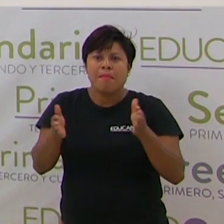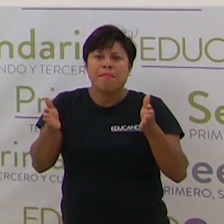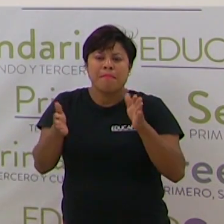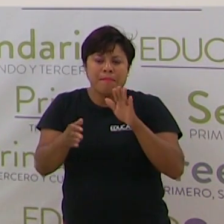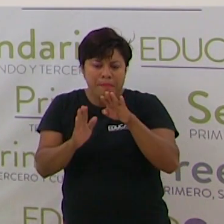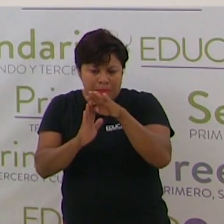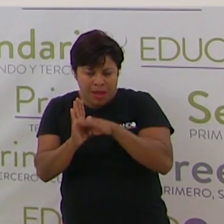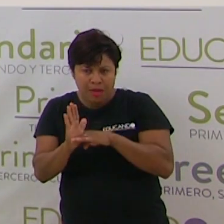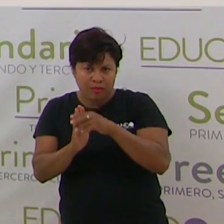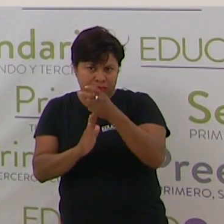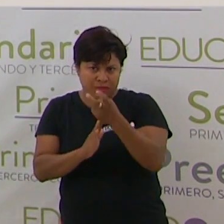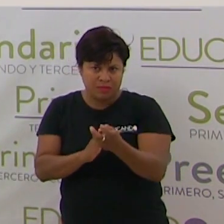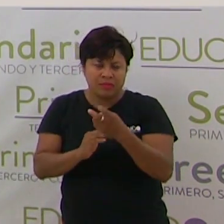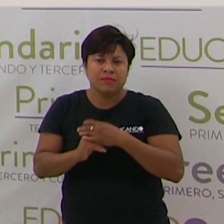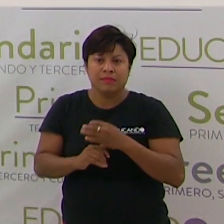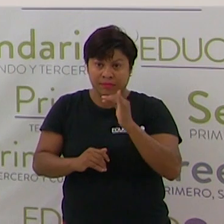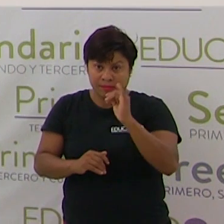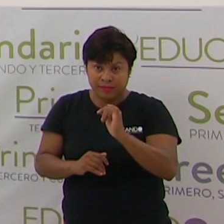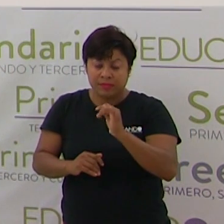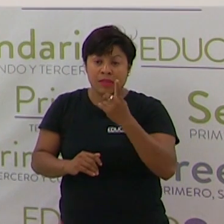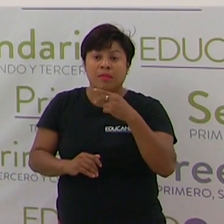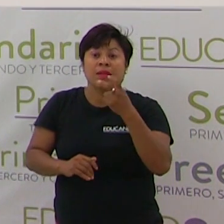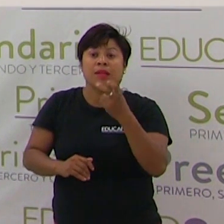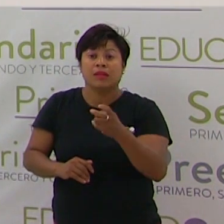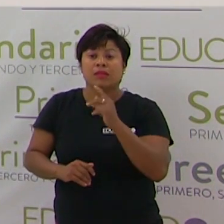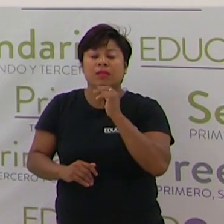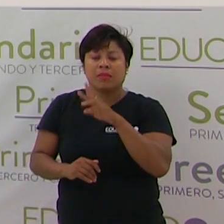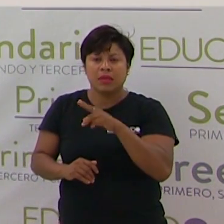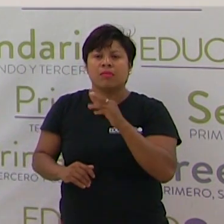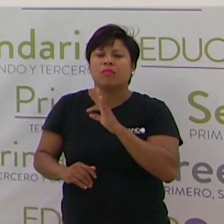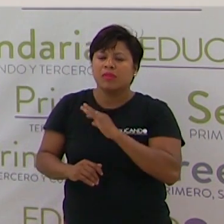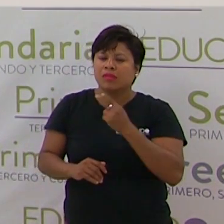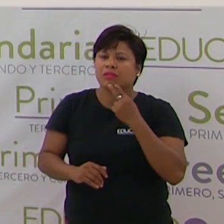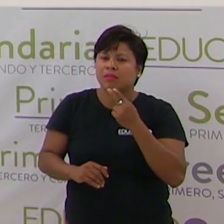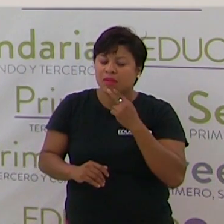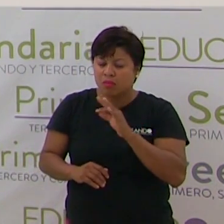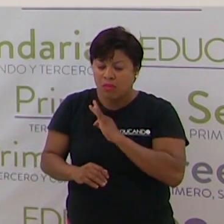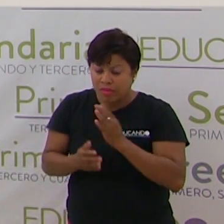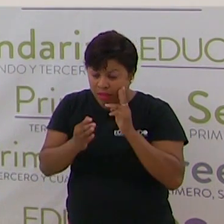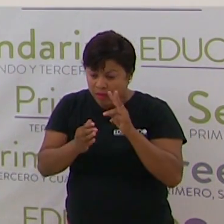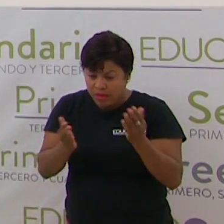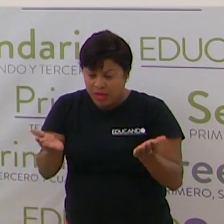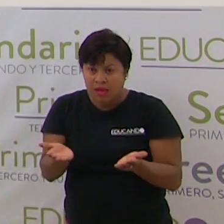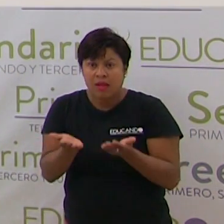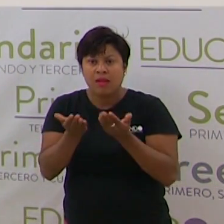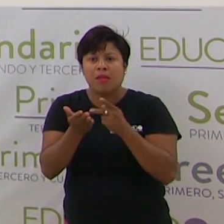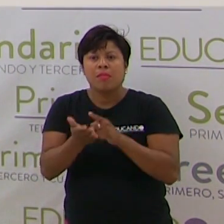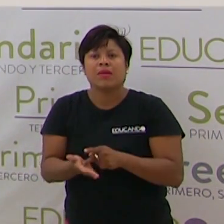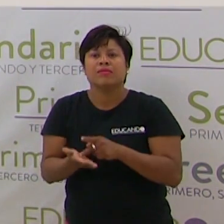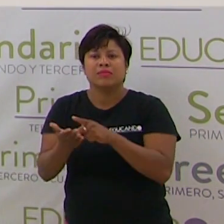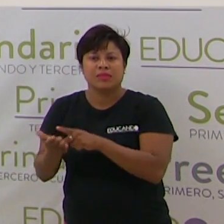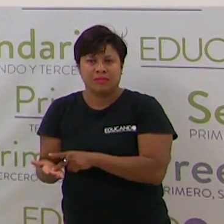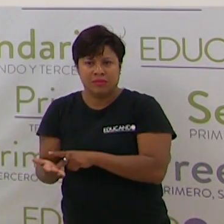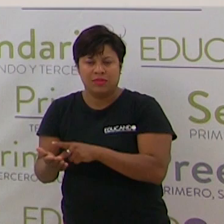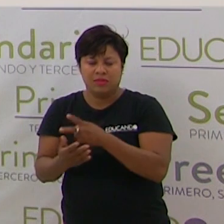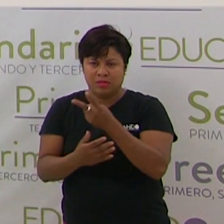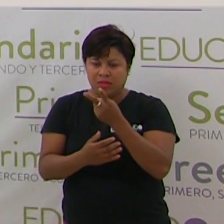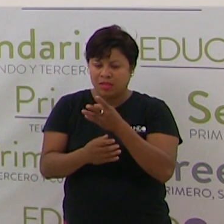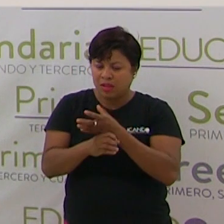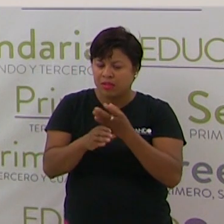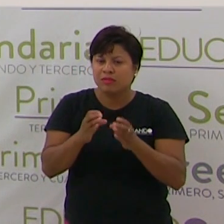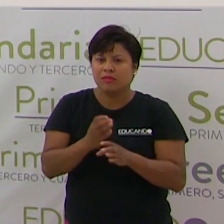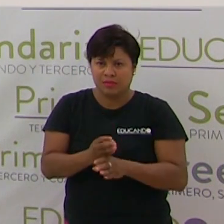de lo que es, ¿sí? Y para eso también nos sirve comparar el peso de los